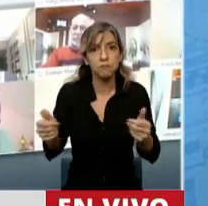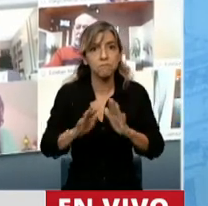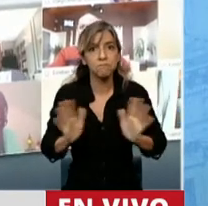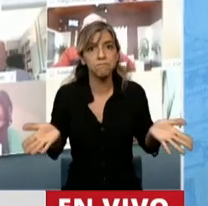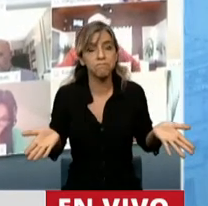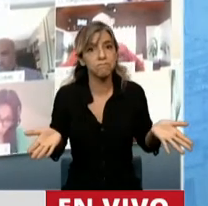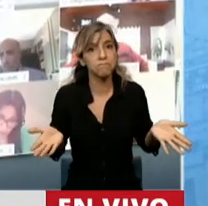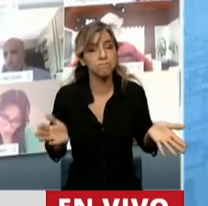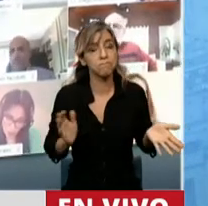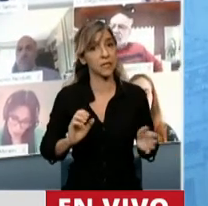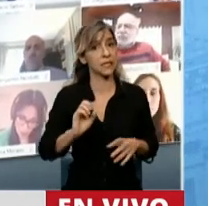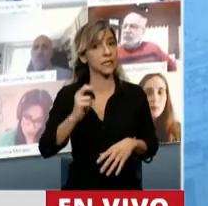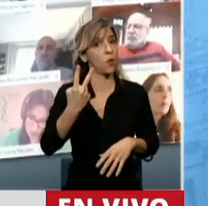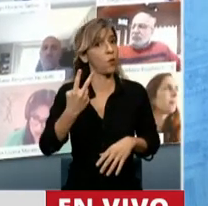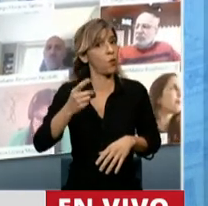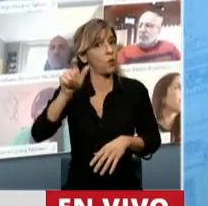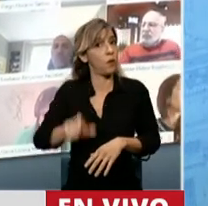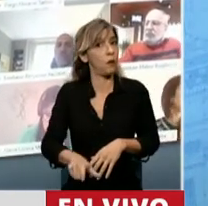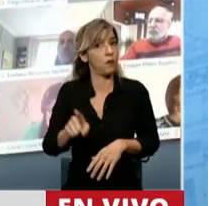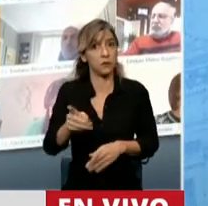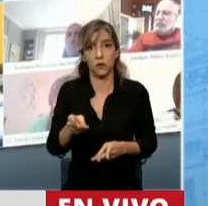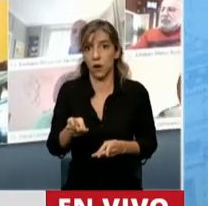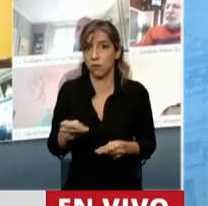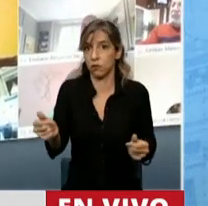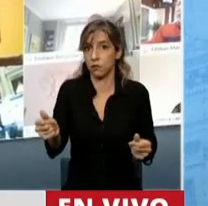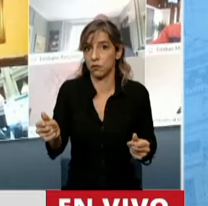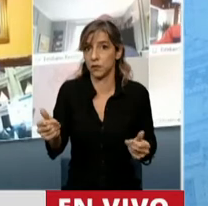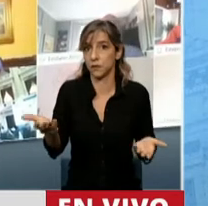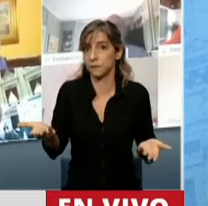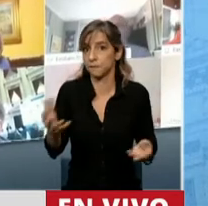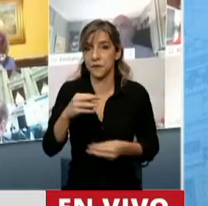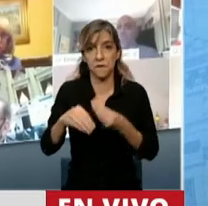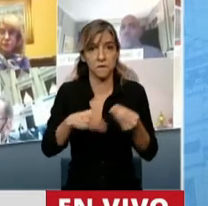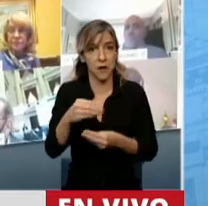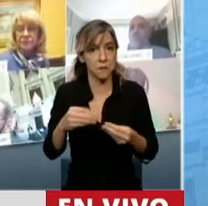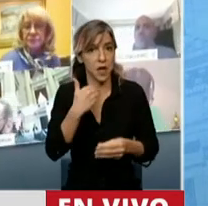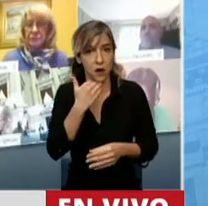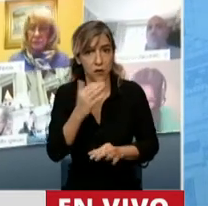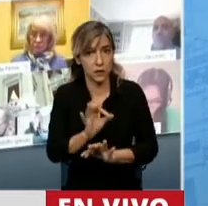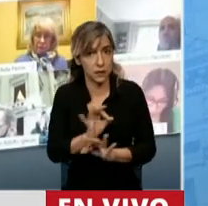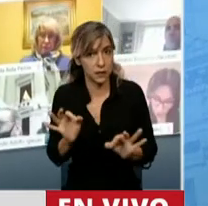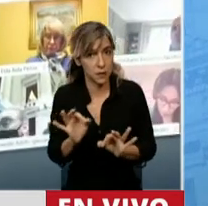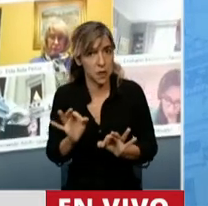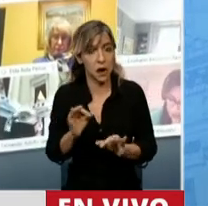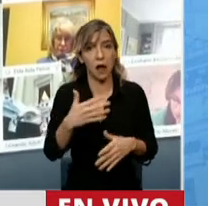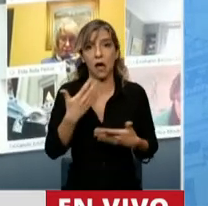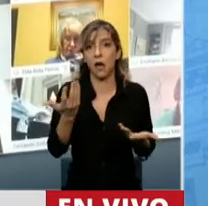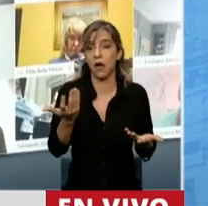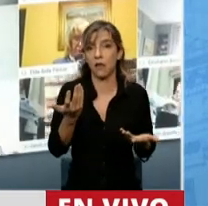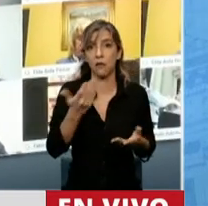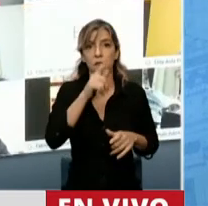presidente. Desde ese día su familia no sabe más nada, ninguna autoridad del gobierno nacional y